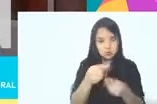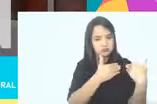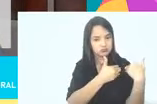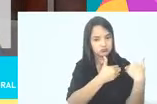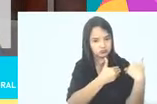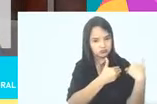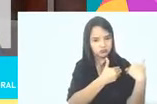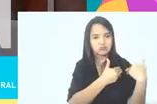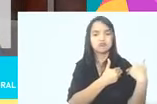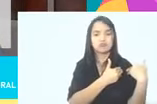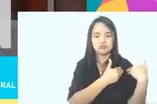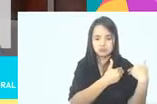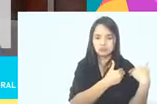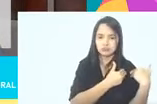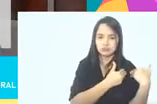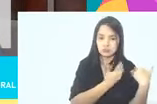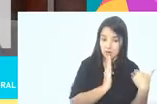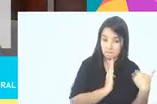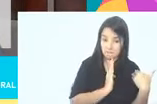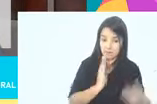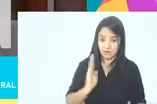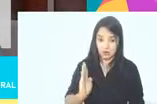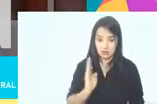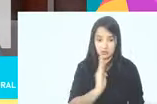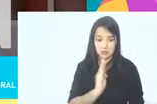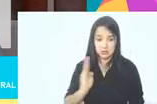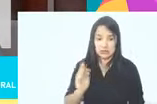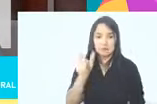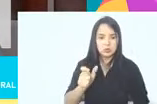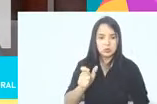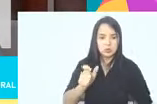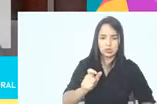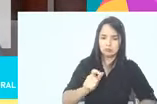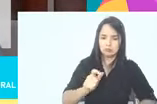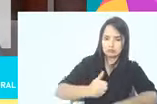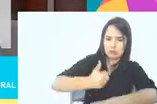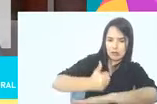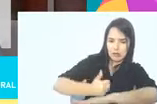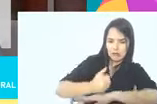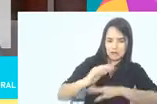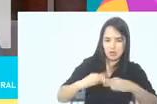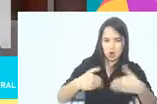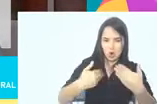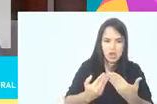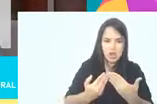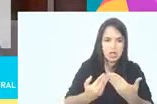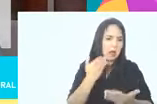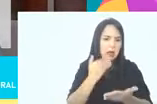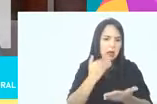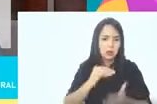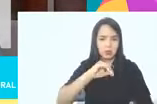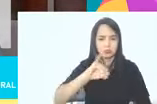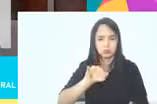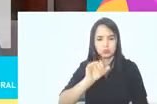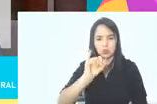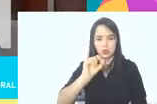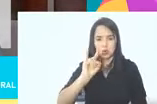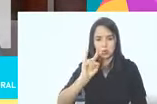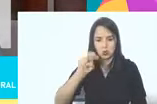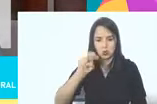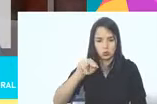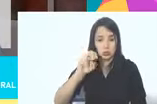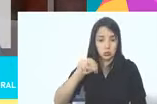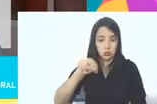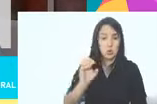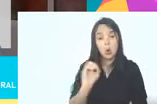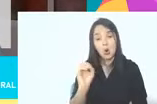esa transformación social. Los felicitamos por el trabajo que vienen haciendo, pero los motivamos a que continuemos adelante en ese proceso de